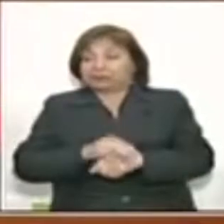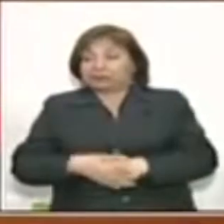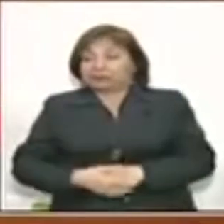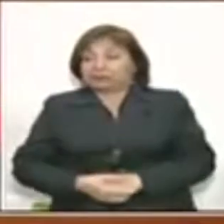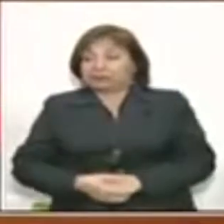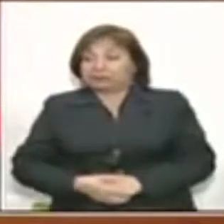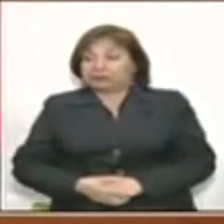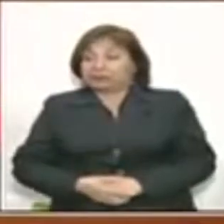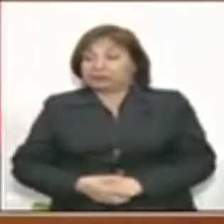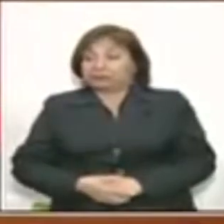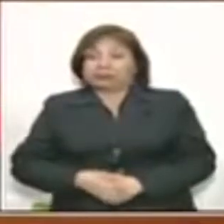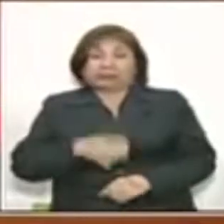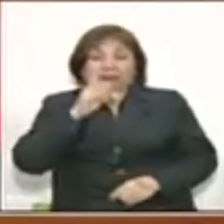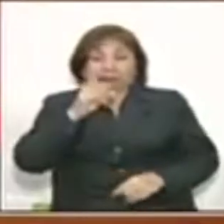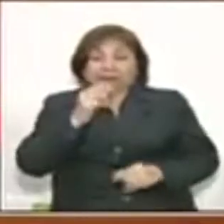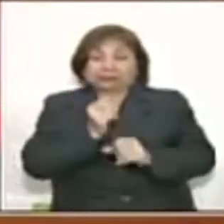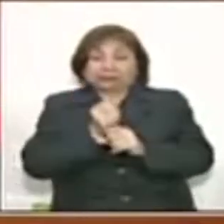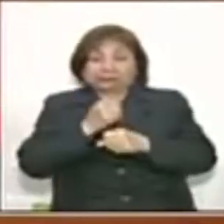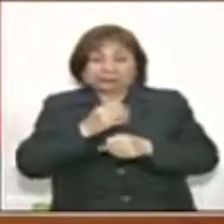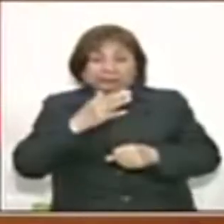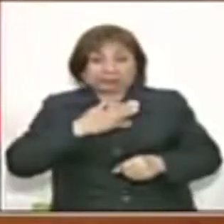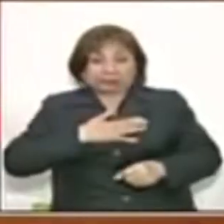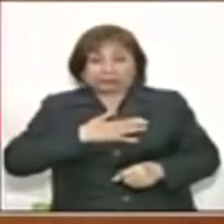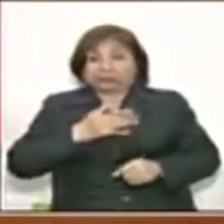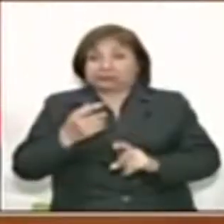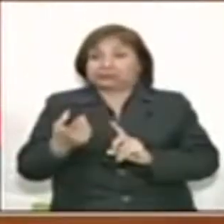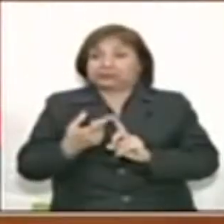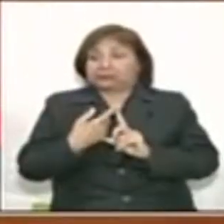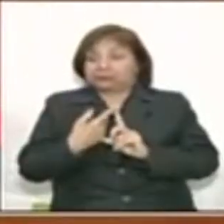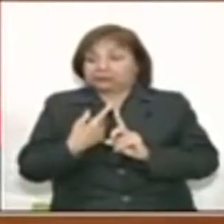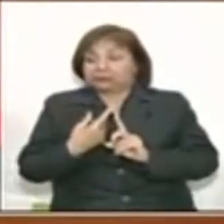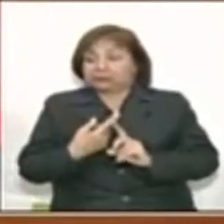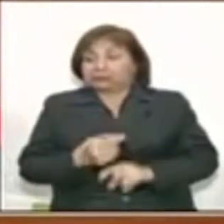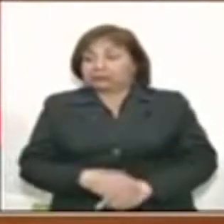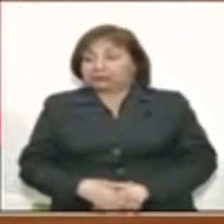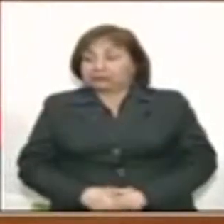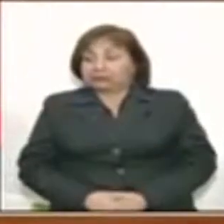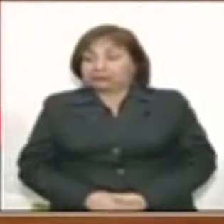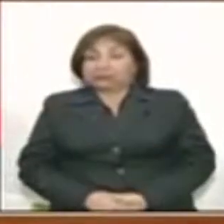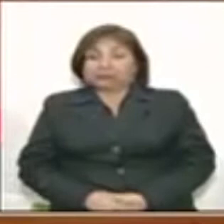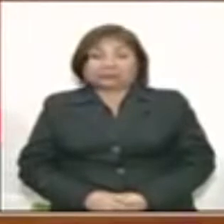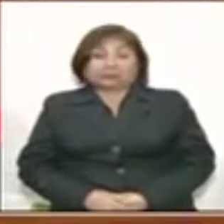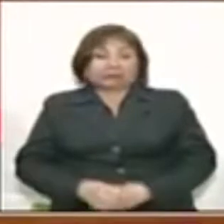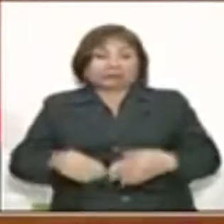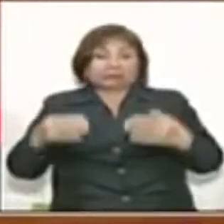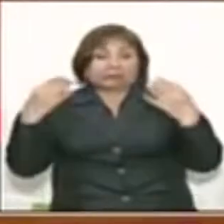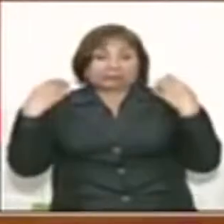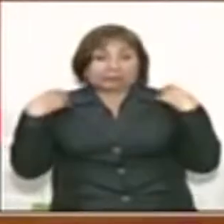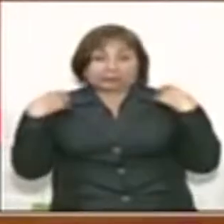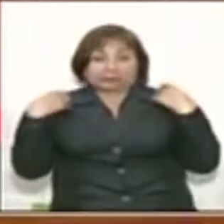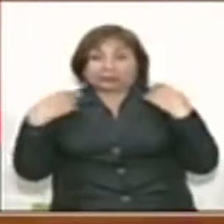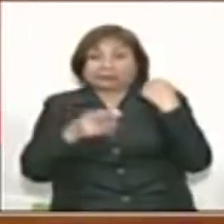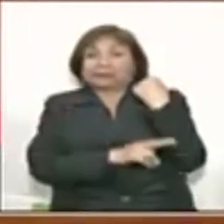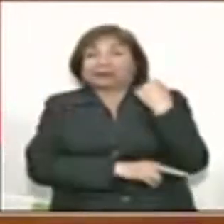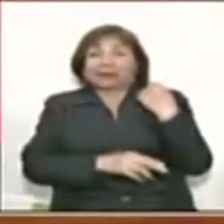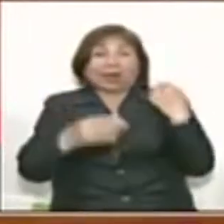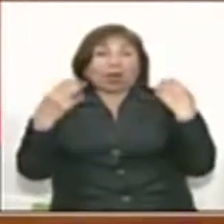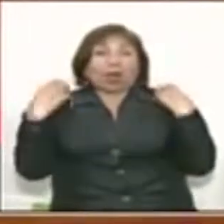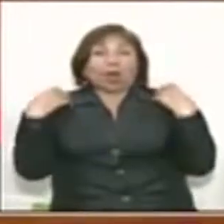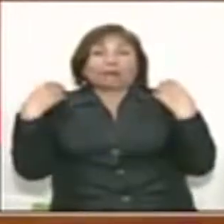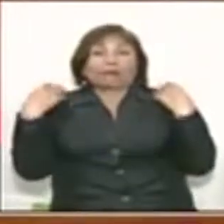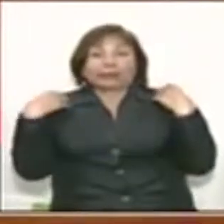esta obra fue una de mis prioridades. La Oficina Nacional, la